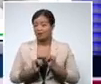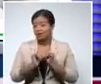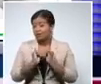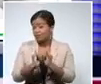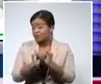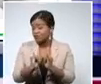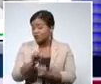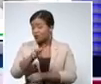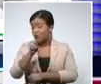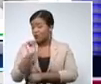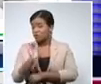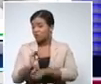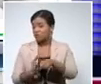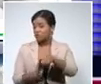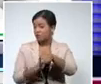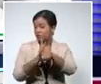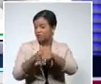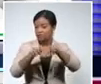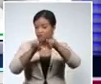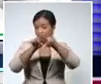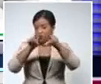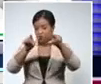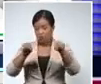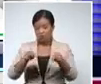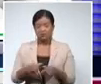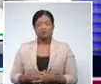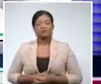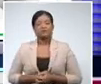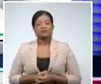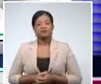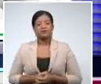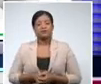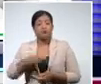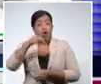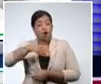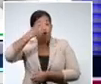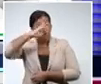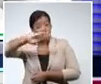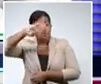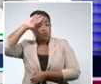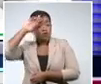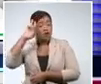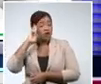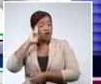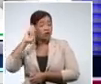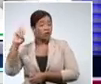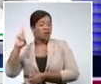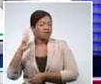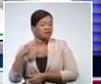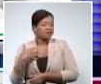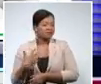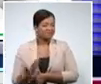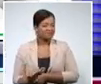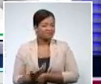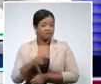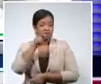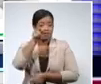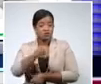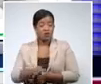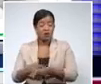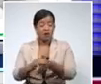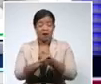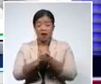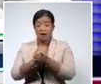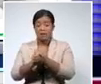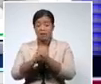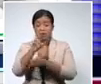situación epidemiológica de nuestro país. Hoy Cuba recuerda a ese amigo de la Revolución Cubana, Hugo Rafael Chávez Frías, en